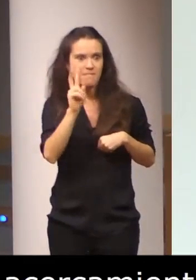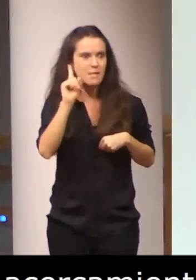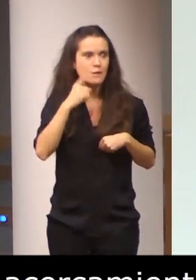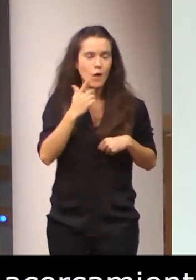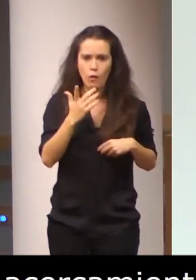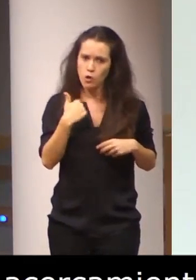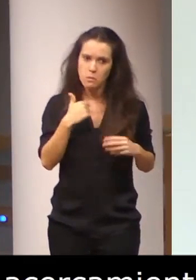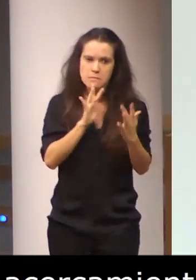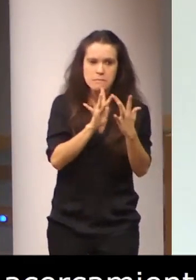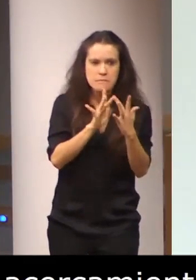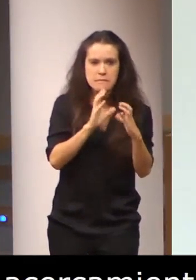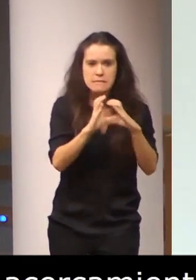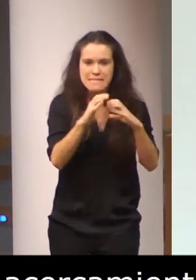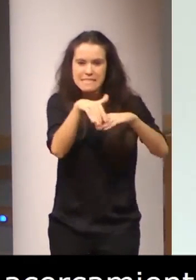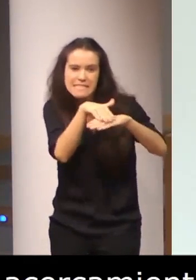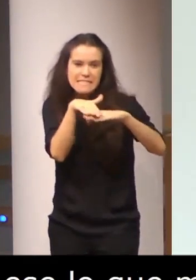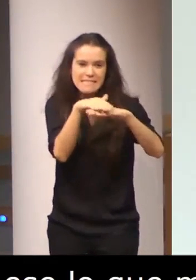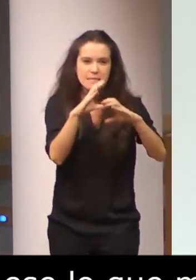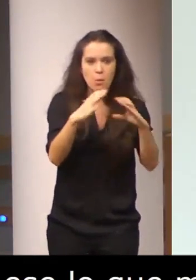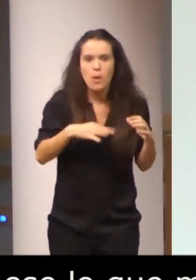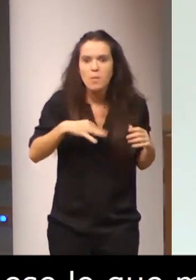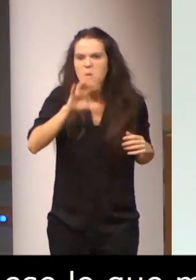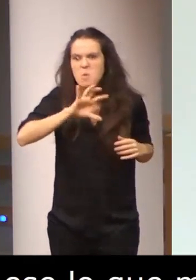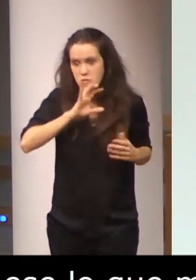sorda y quieran acercarse y tengan curiosidad.